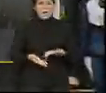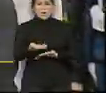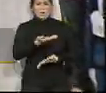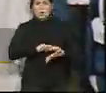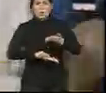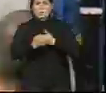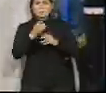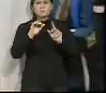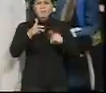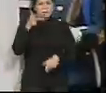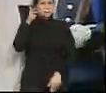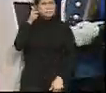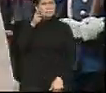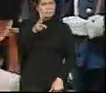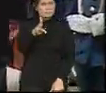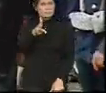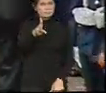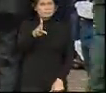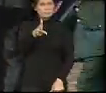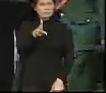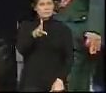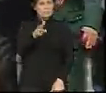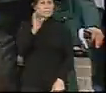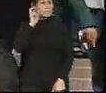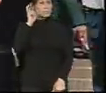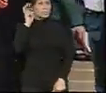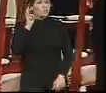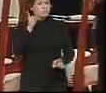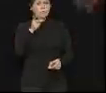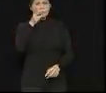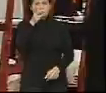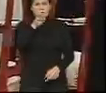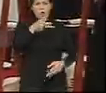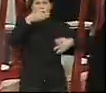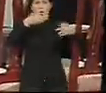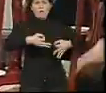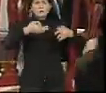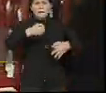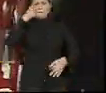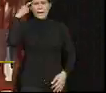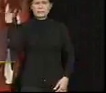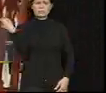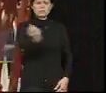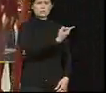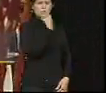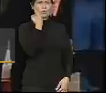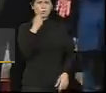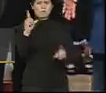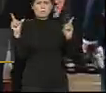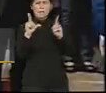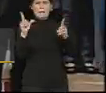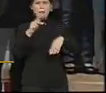compartir ya las imágenes y el sonido de la transmisión oficial para todos los medios en el